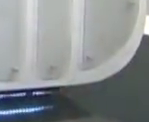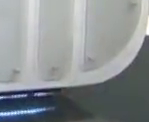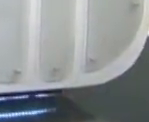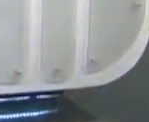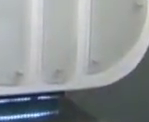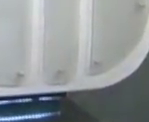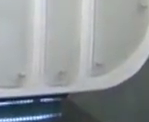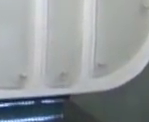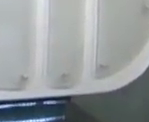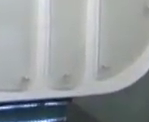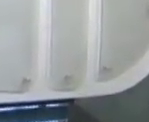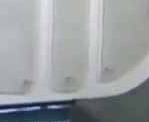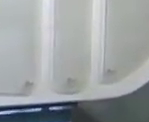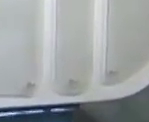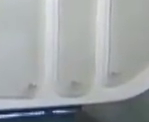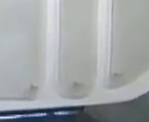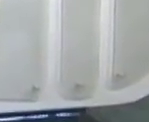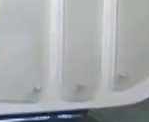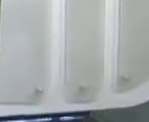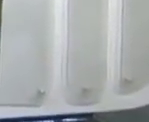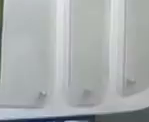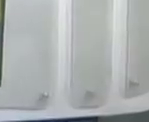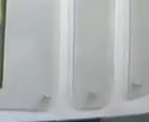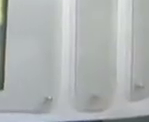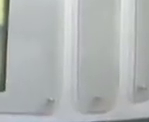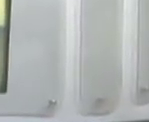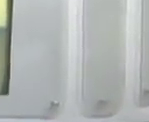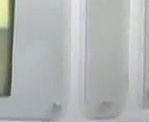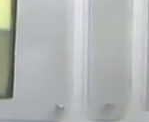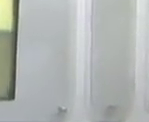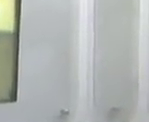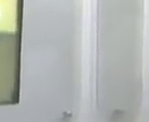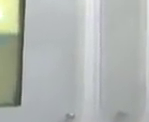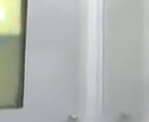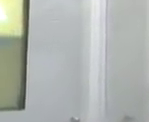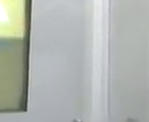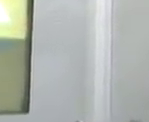seguro. Bueno, así culmina el encuentro del presidente Nicolás Maduro con la JP Sud.